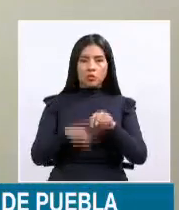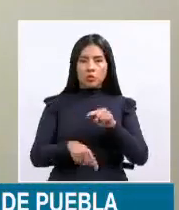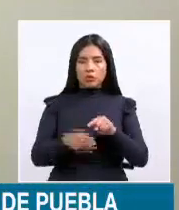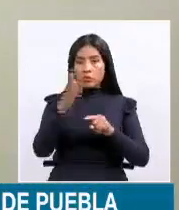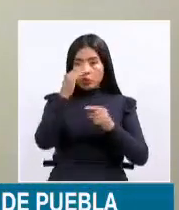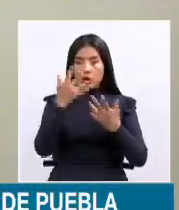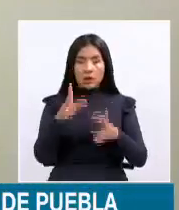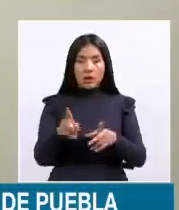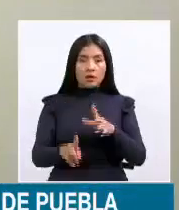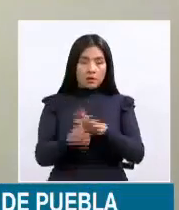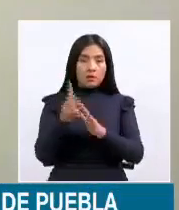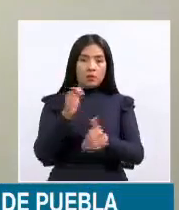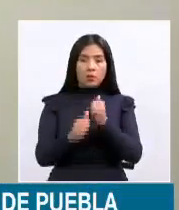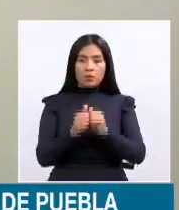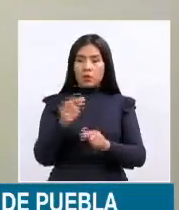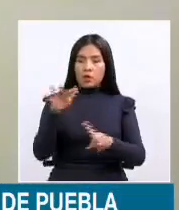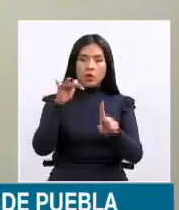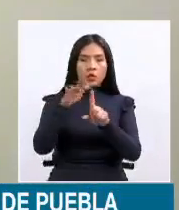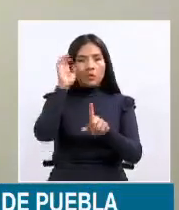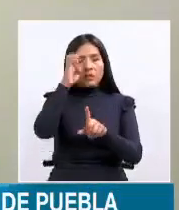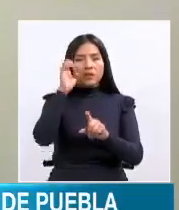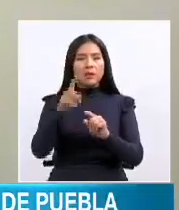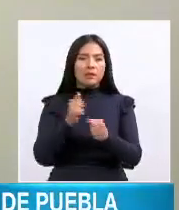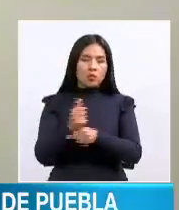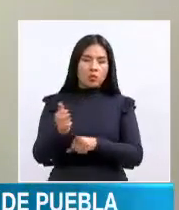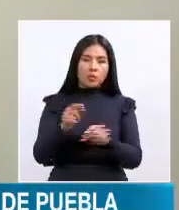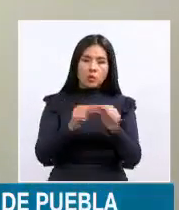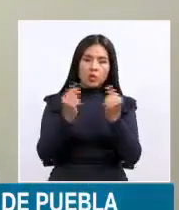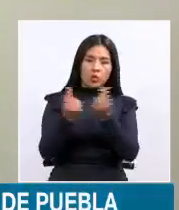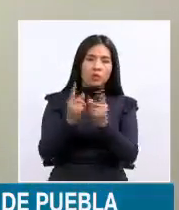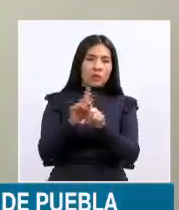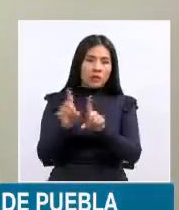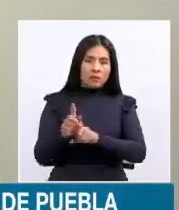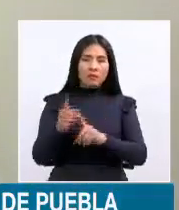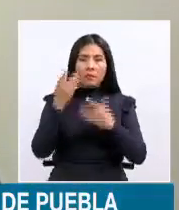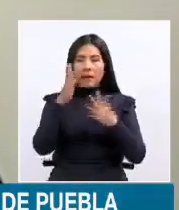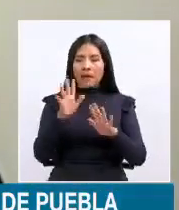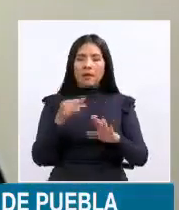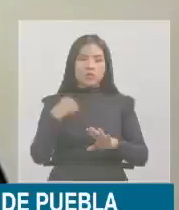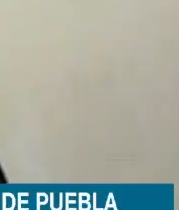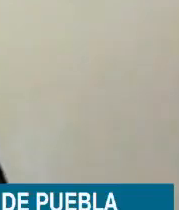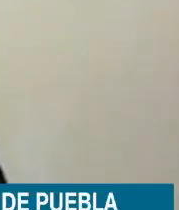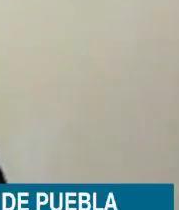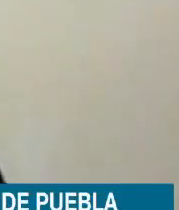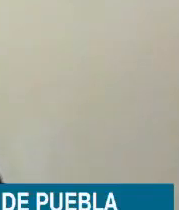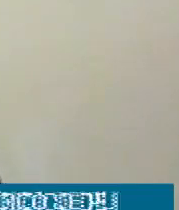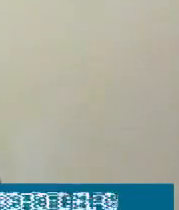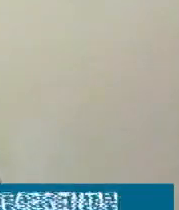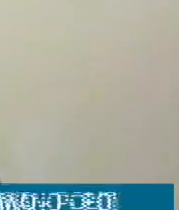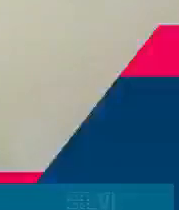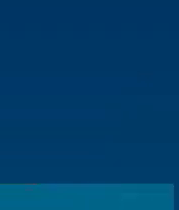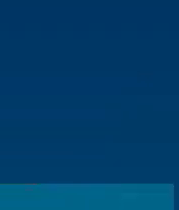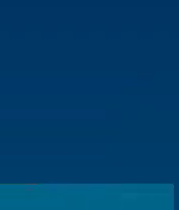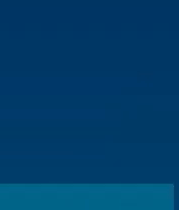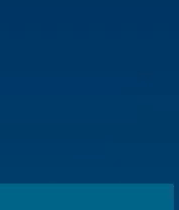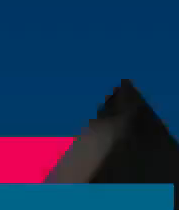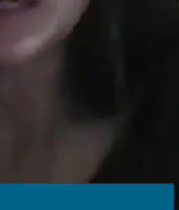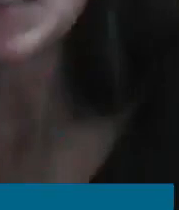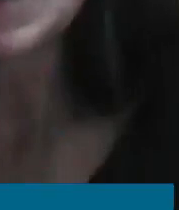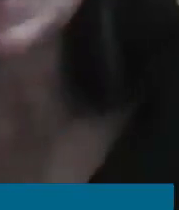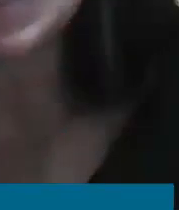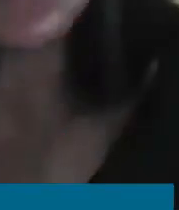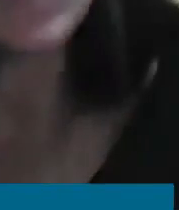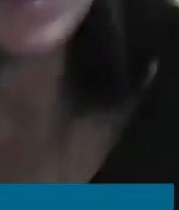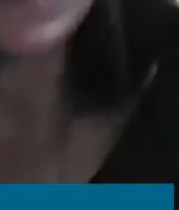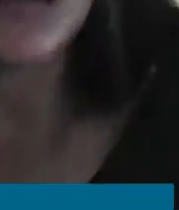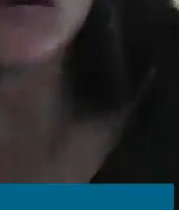perpetró un golpe de Estado. Eso sería algo muy caro, no solamente para el pueblo boliviano, sino para toda América Latina.